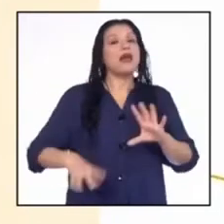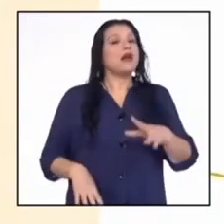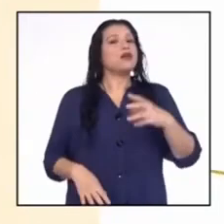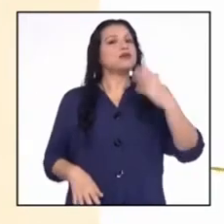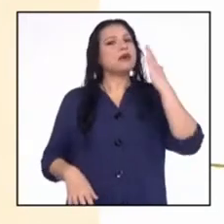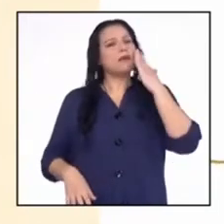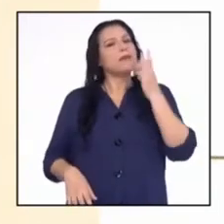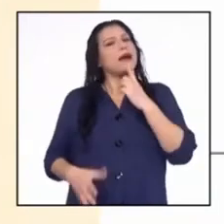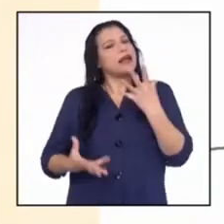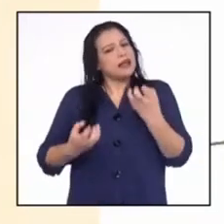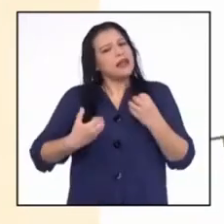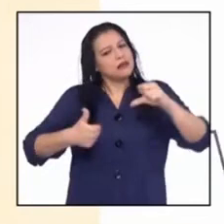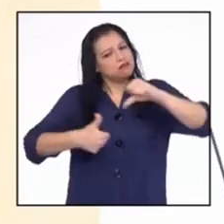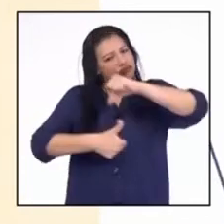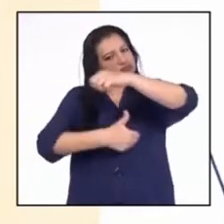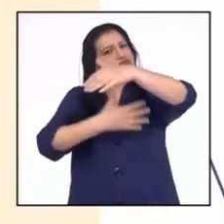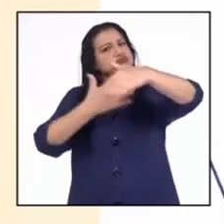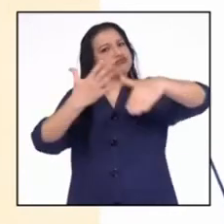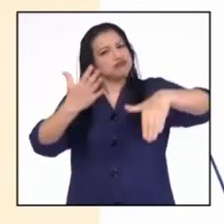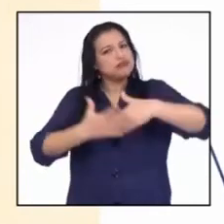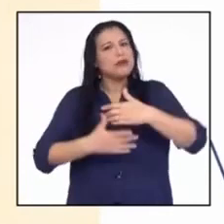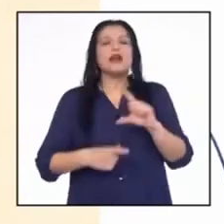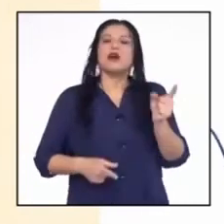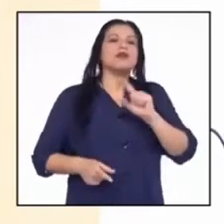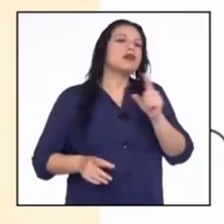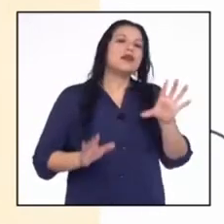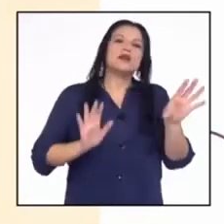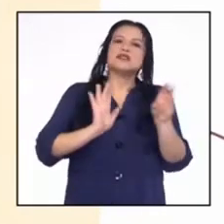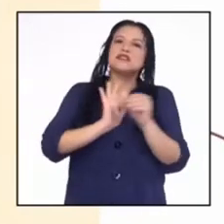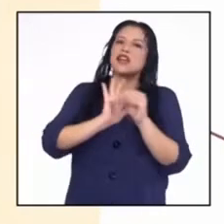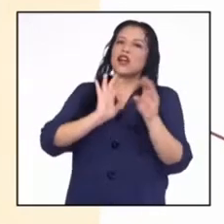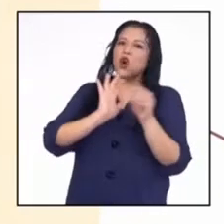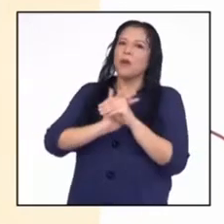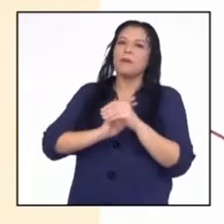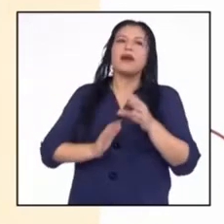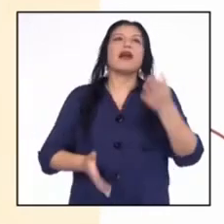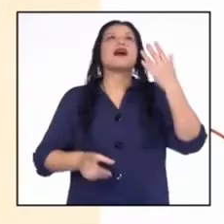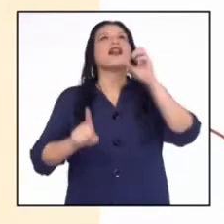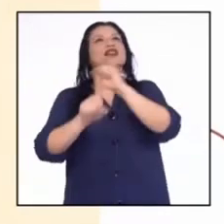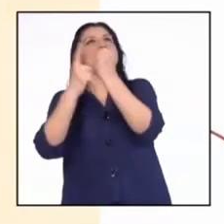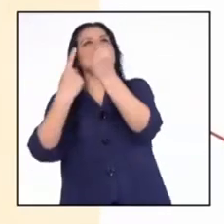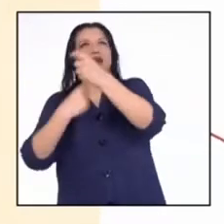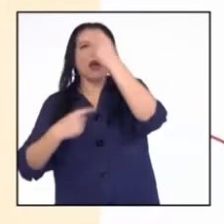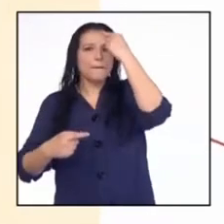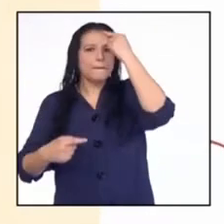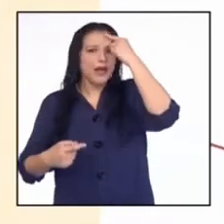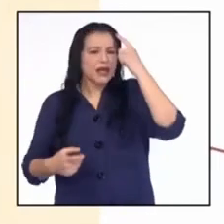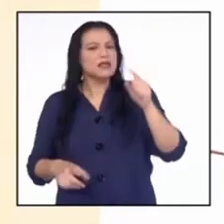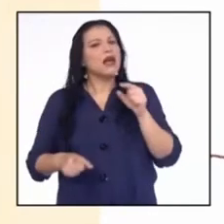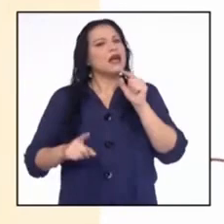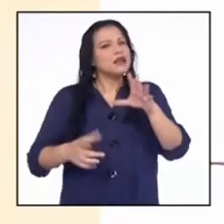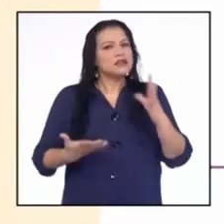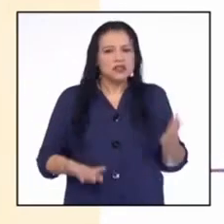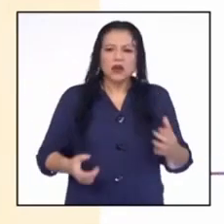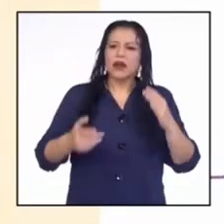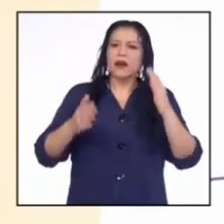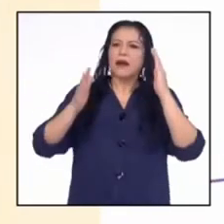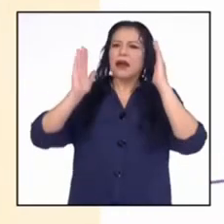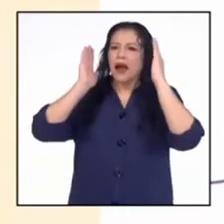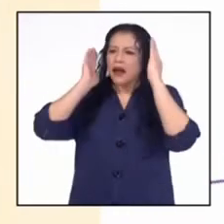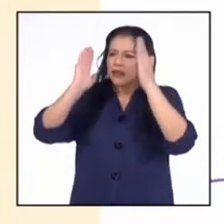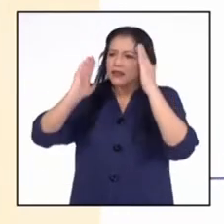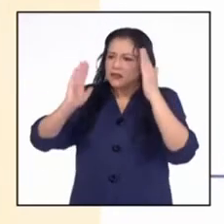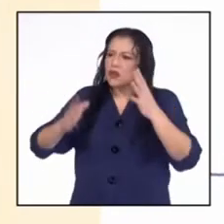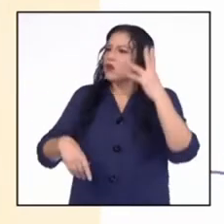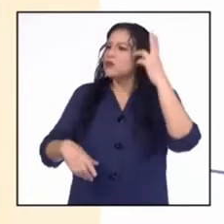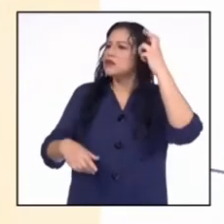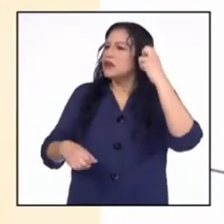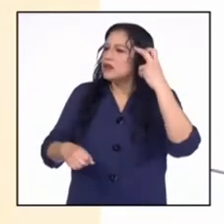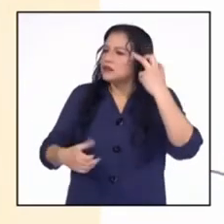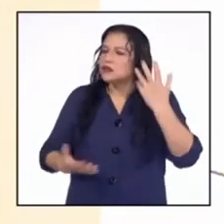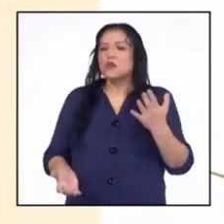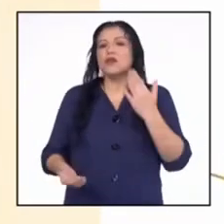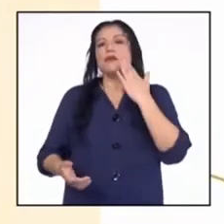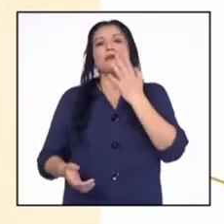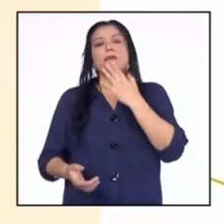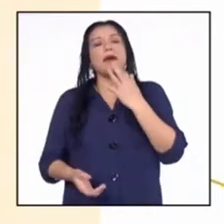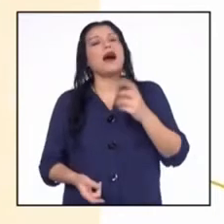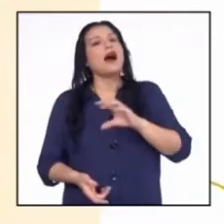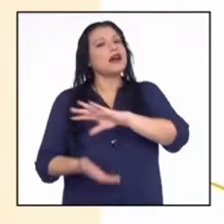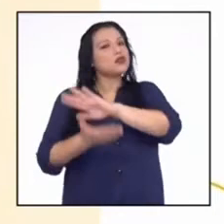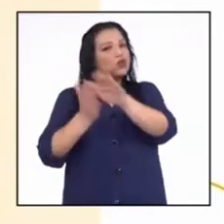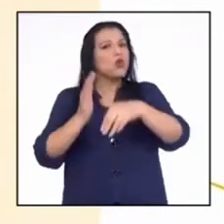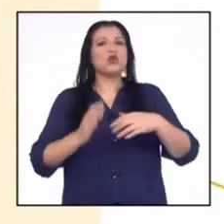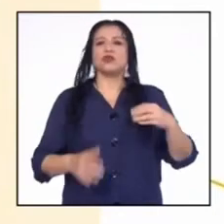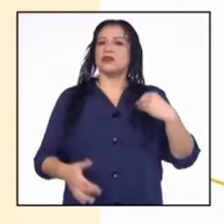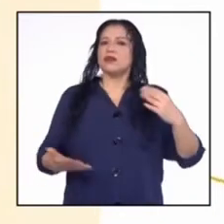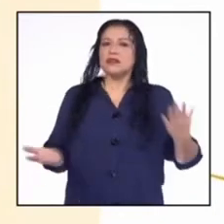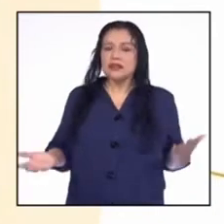exista una relación adecuada donde no se imite lo que ya la sociedad hace, sino que haya una escucha sincera por parte de los progenitores. Que